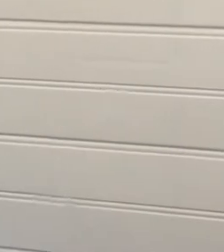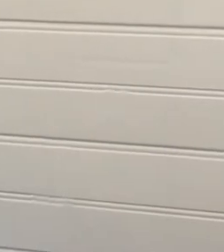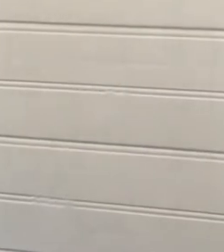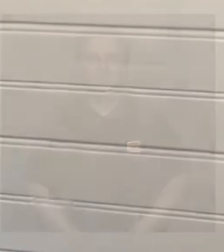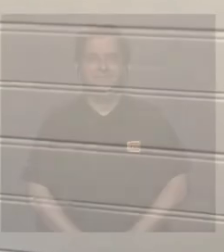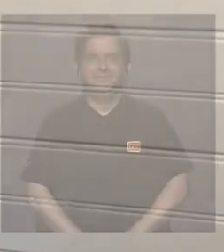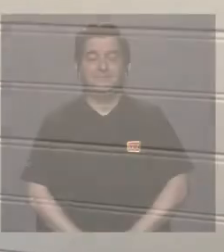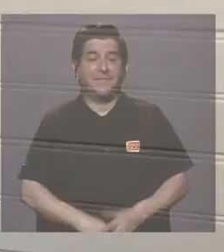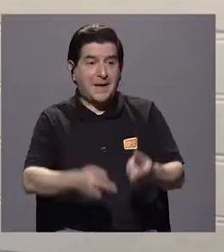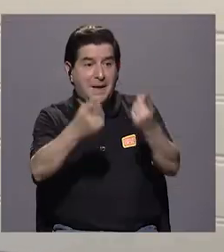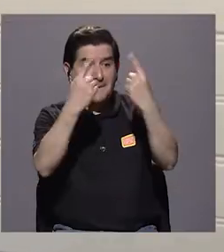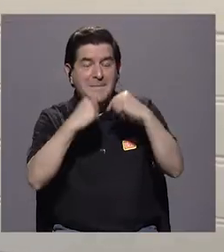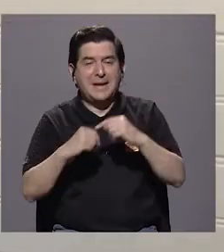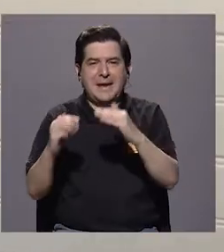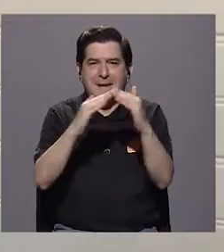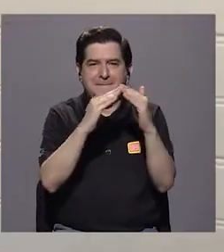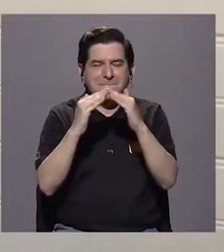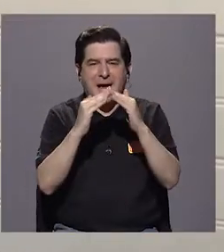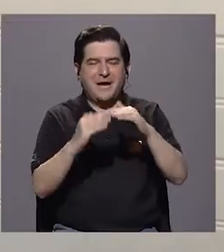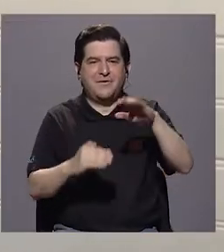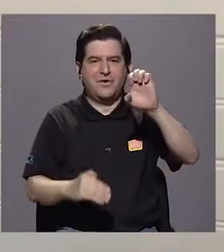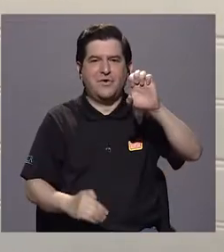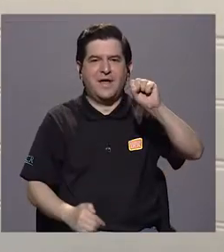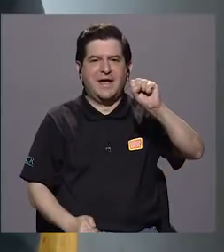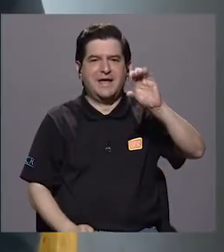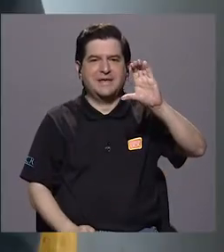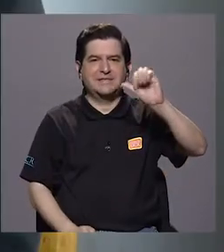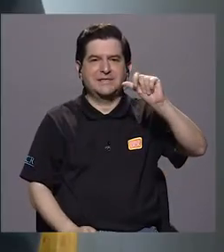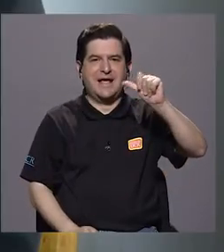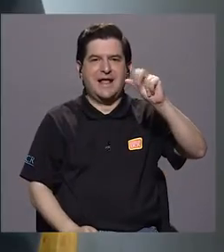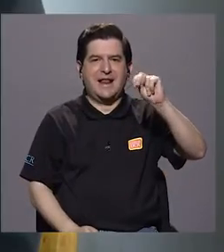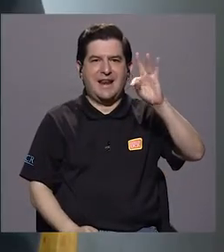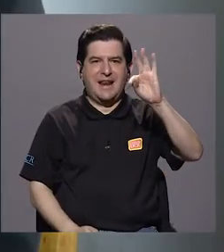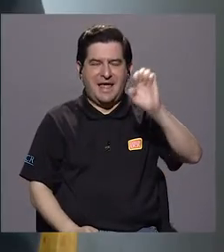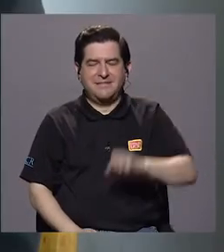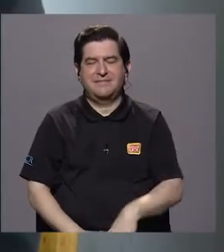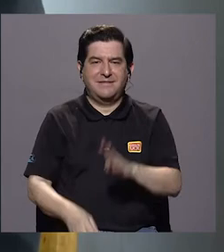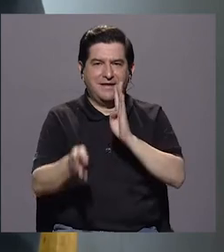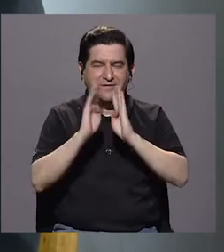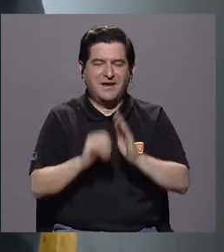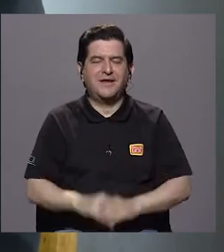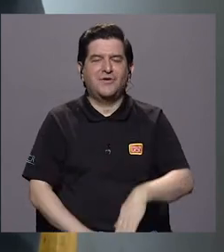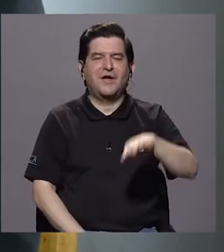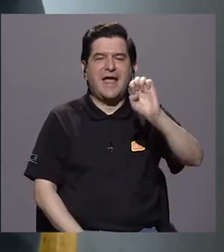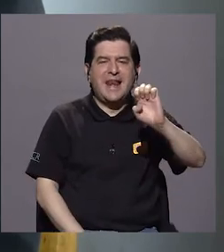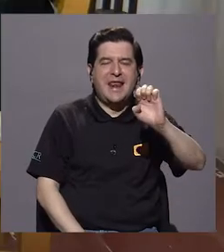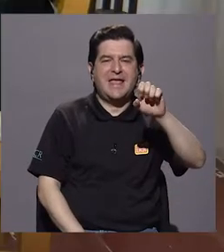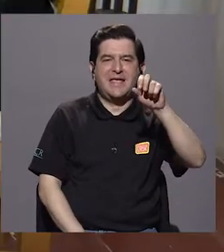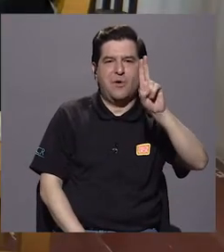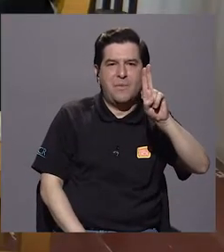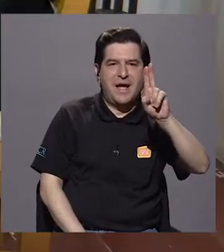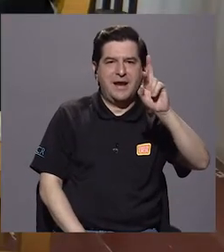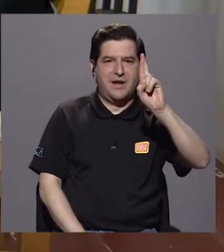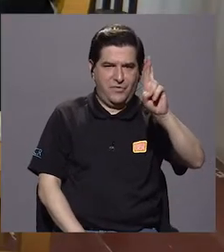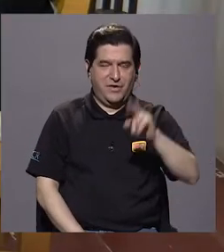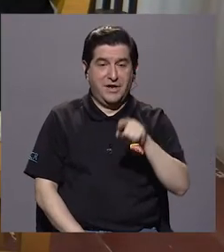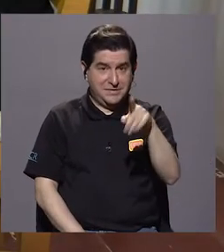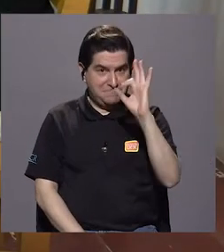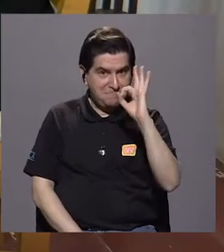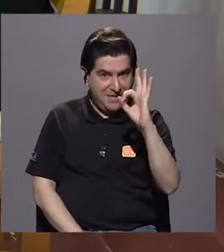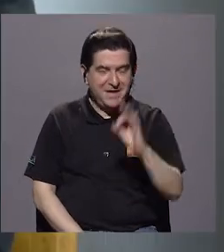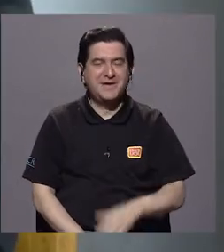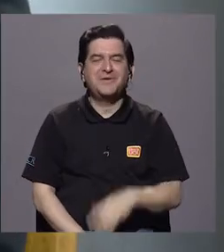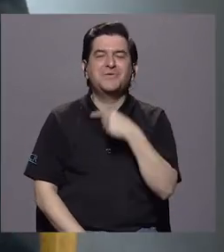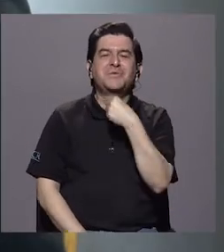Nos venimos hasta Barrio Escalante, a Colonia, a conversar con doña Elena Umaña Rodríguez. ¿Cómo está? Un